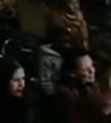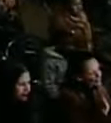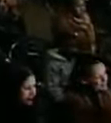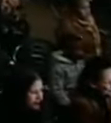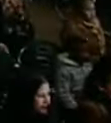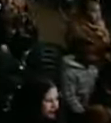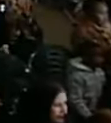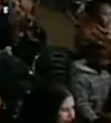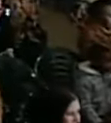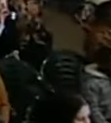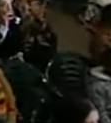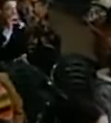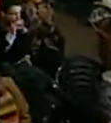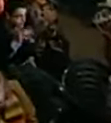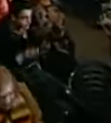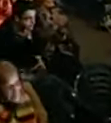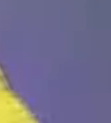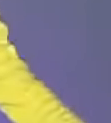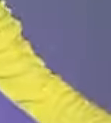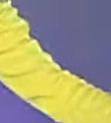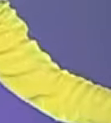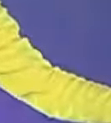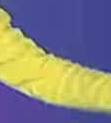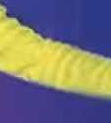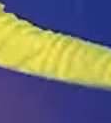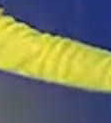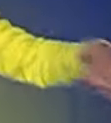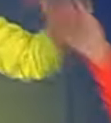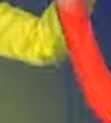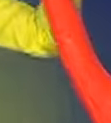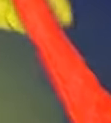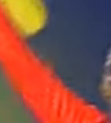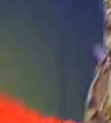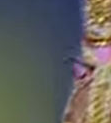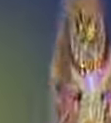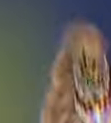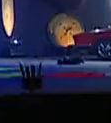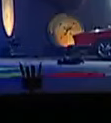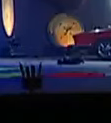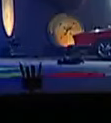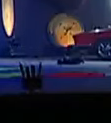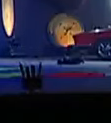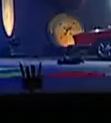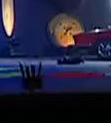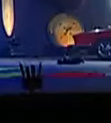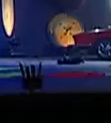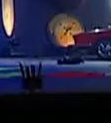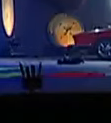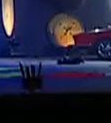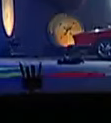Isidro Javier Pérez Mateo, Drag Vulcano, representando a la murga Los Tweety con esta